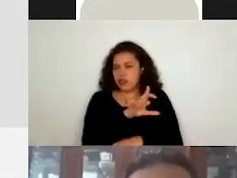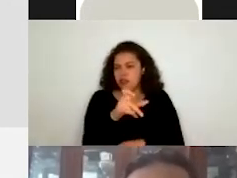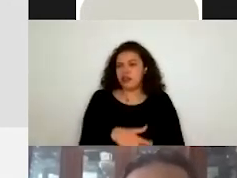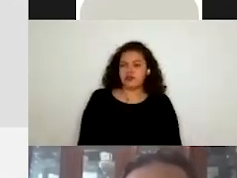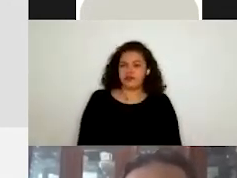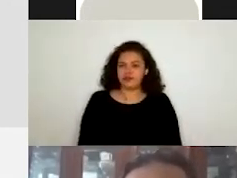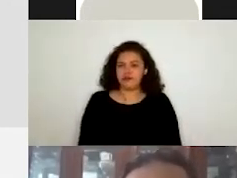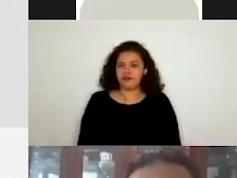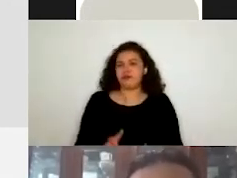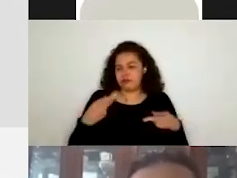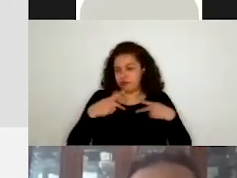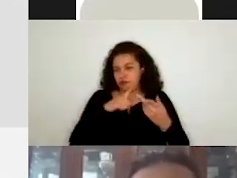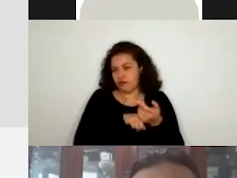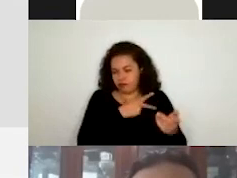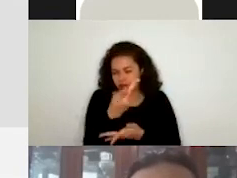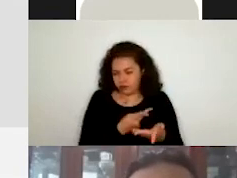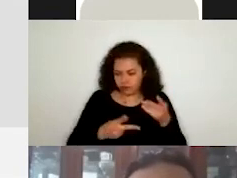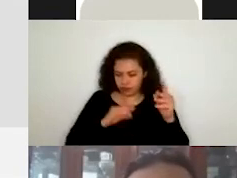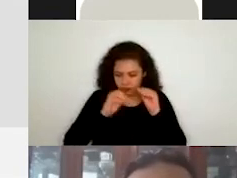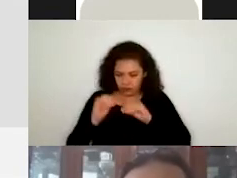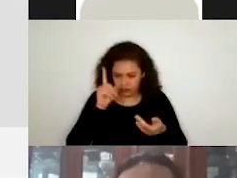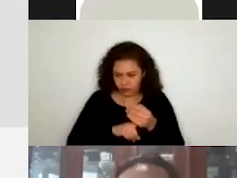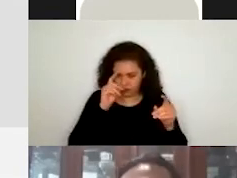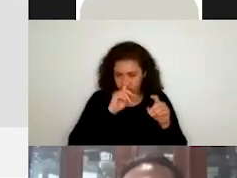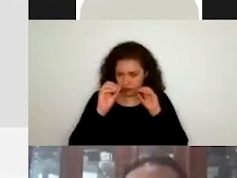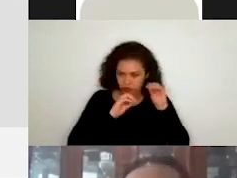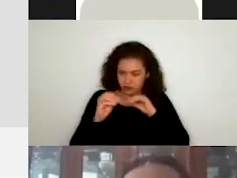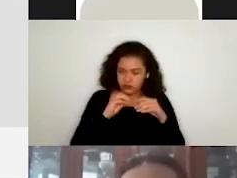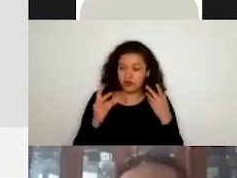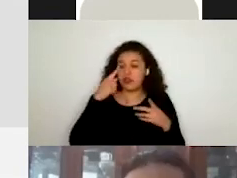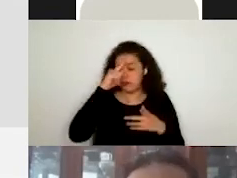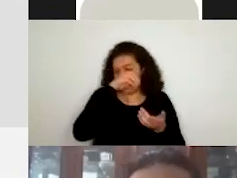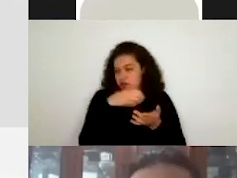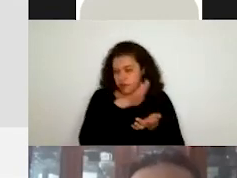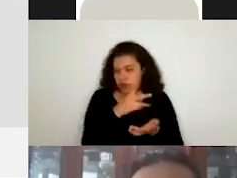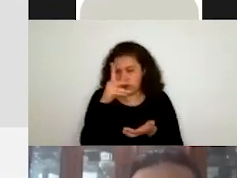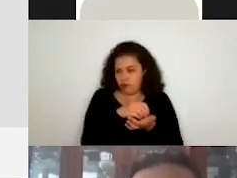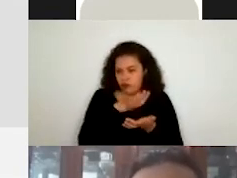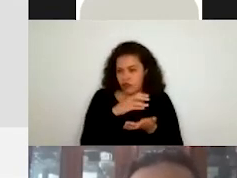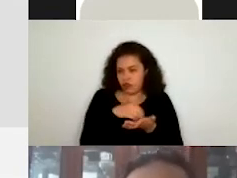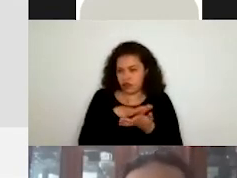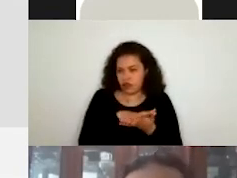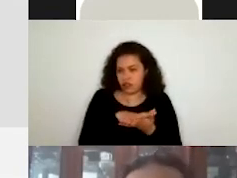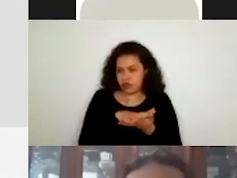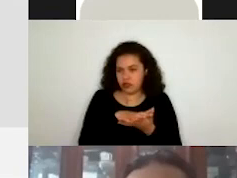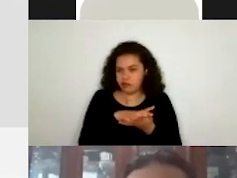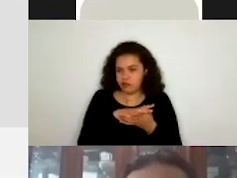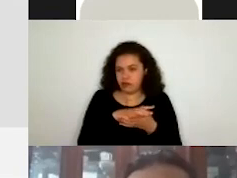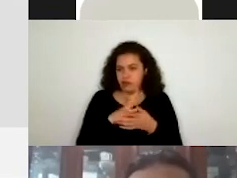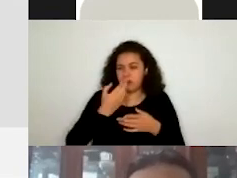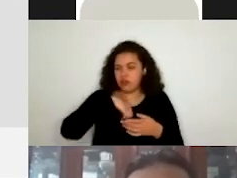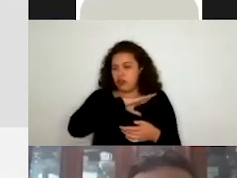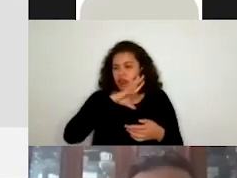de quien elabora el programa interno de protección civil, el cómo vaya plasmando la información. ¿De acuerdo? Nosotros aquí lo